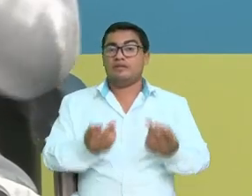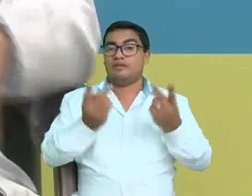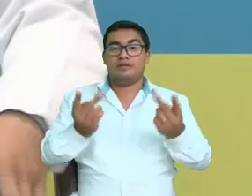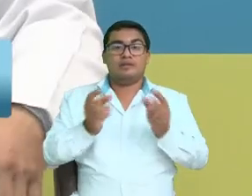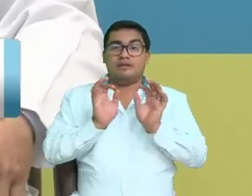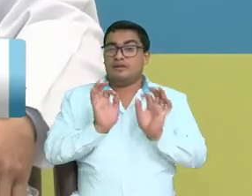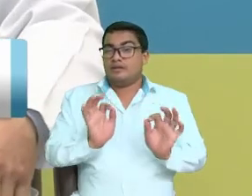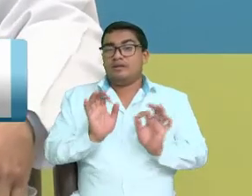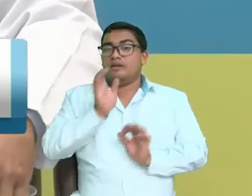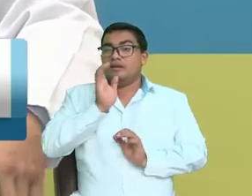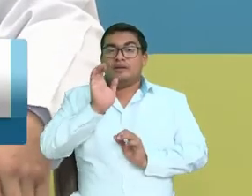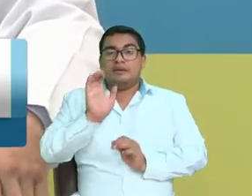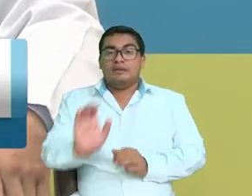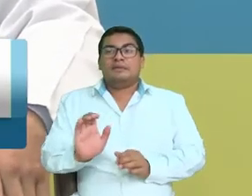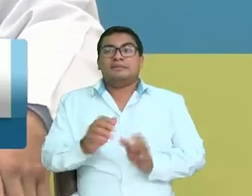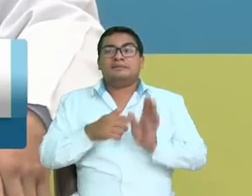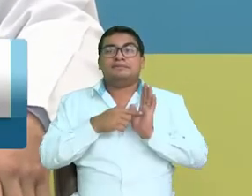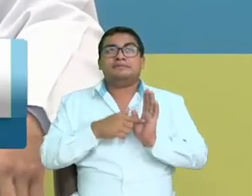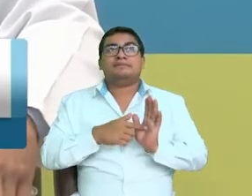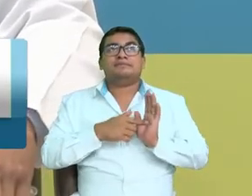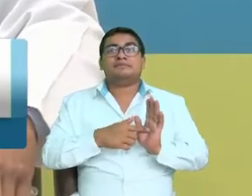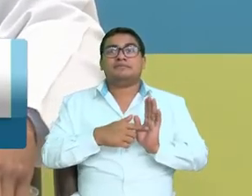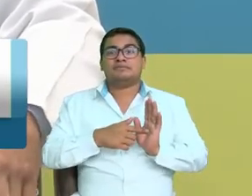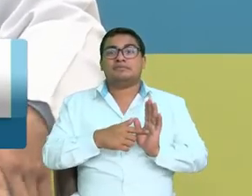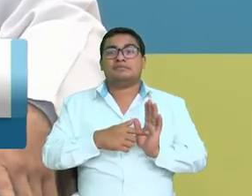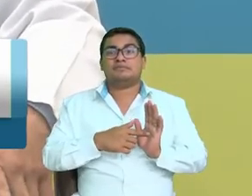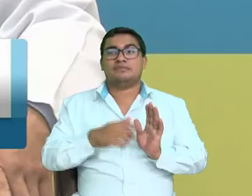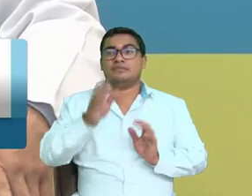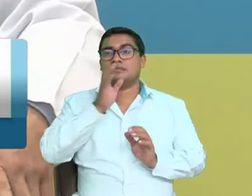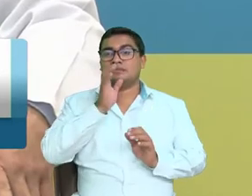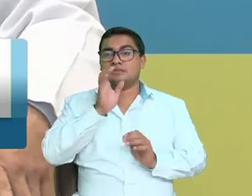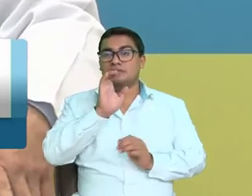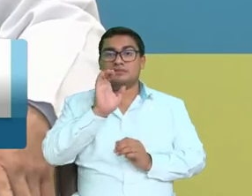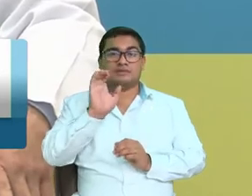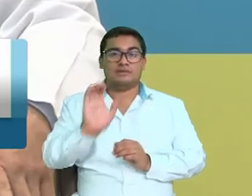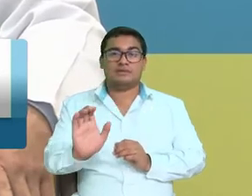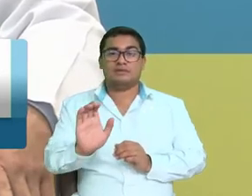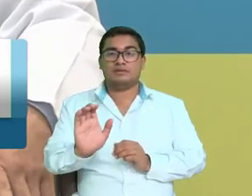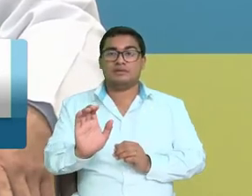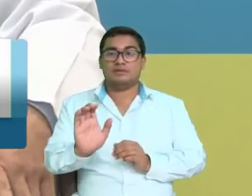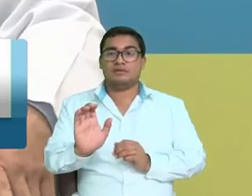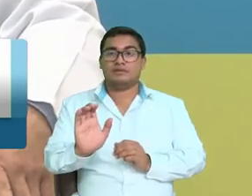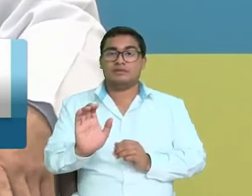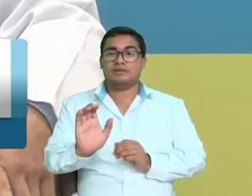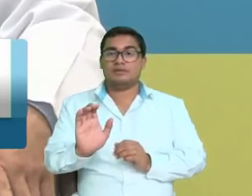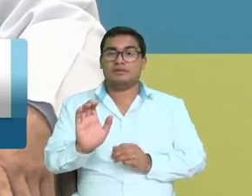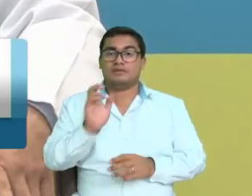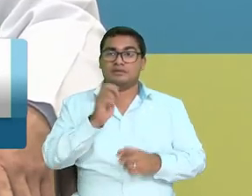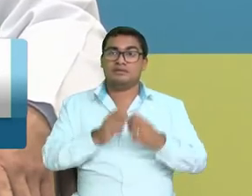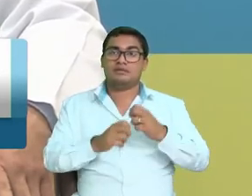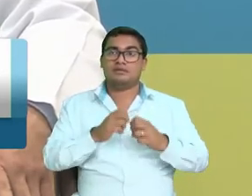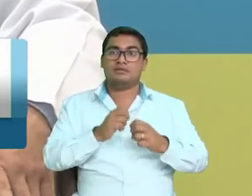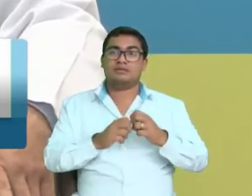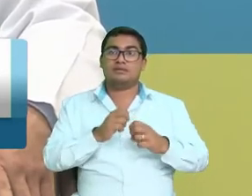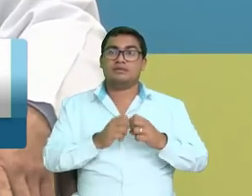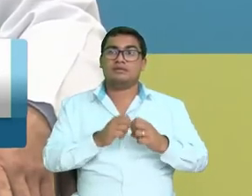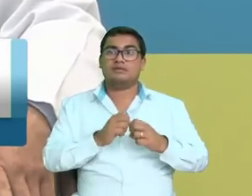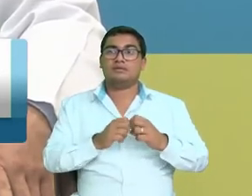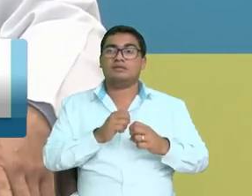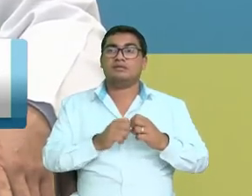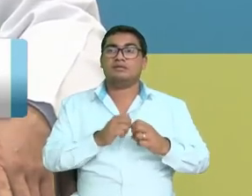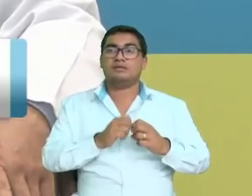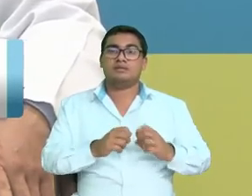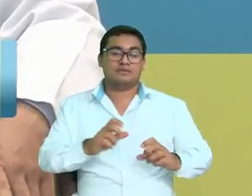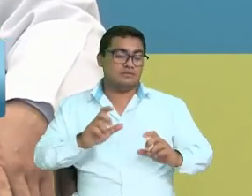Bien. Un ejemplo clásico, por ejemplo, un niño que tiene una CIB, una comunicación entre el ventrículo izquierdo